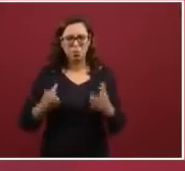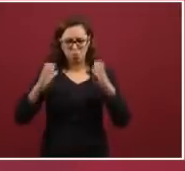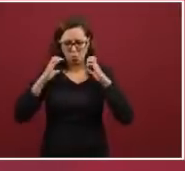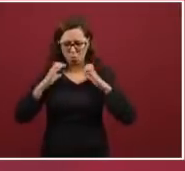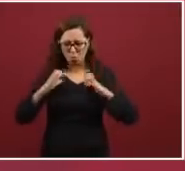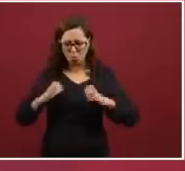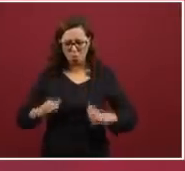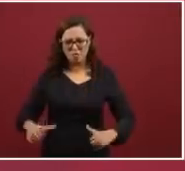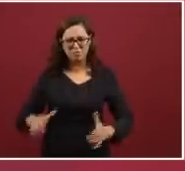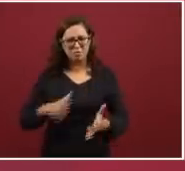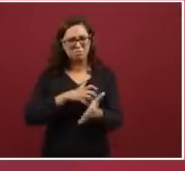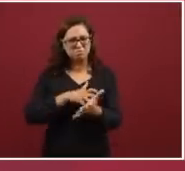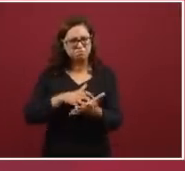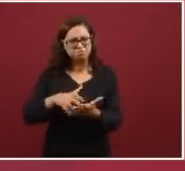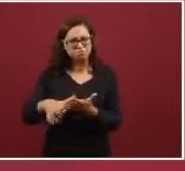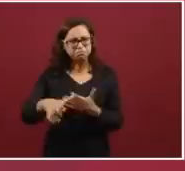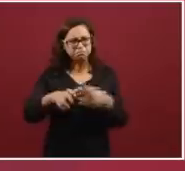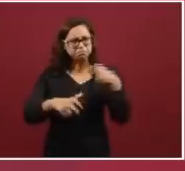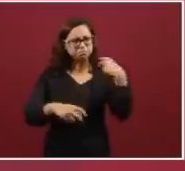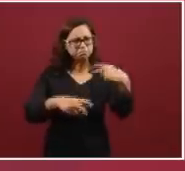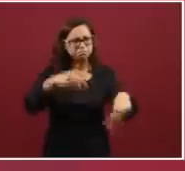sin identificar,